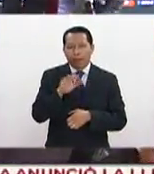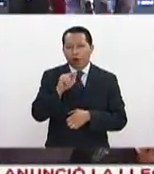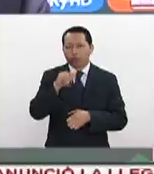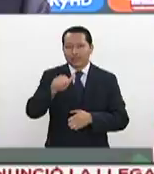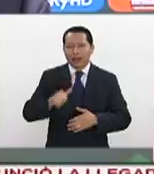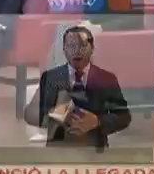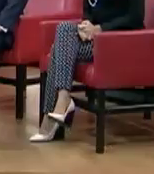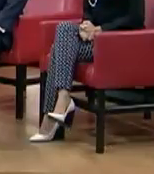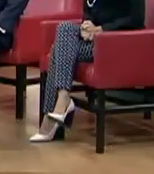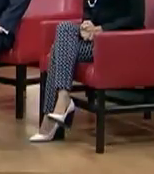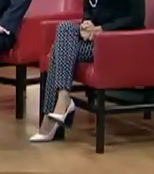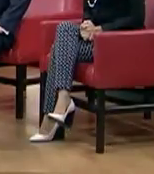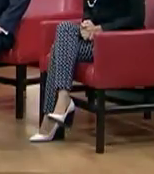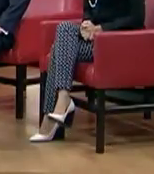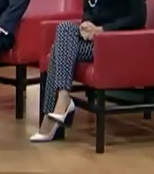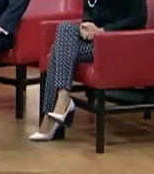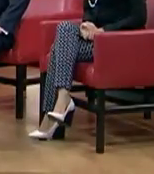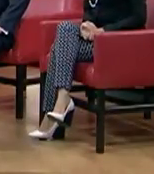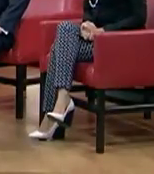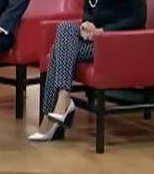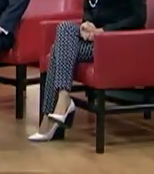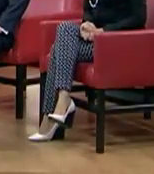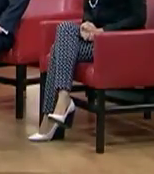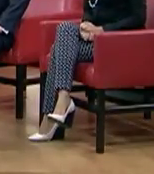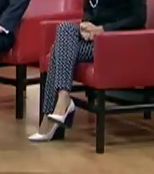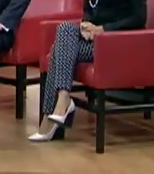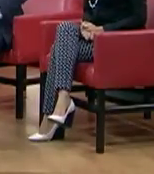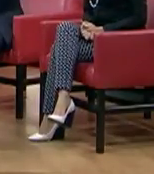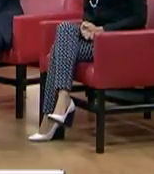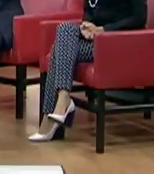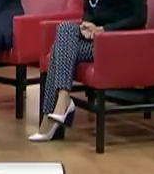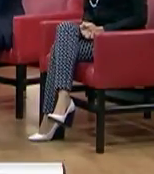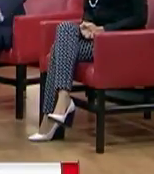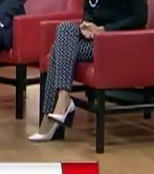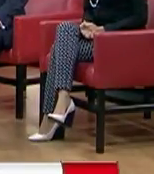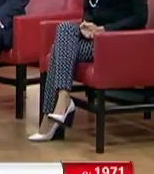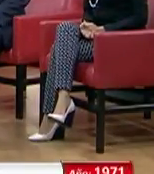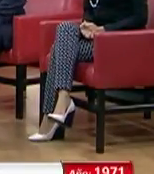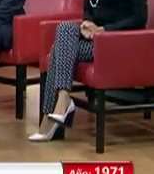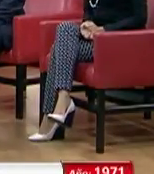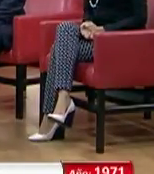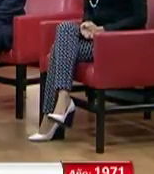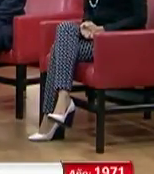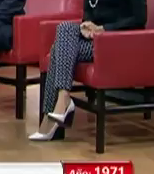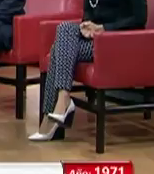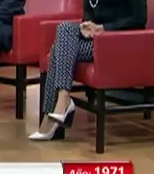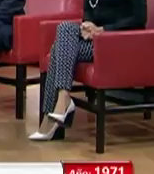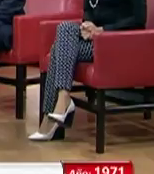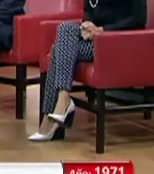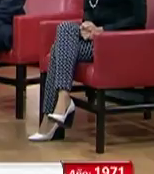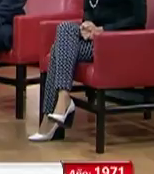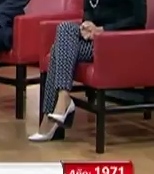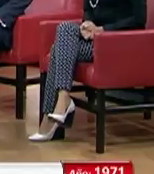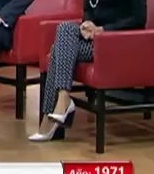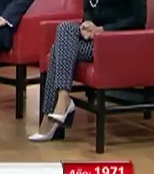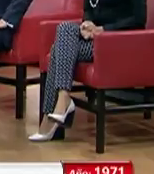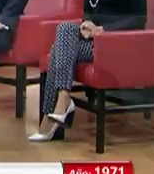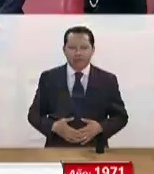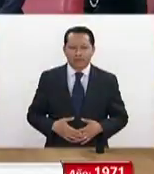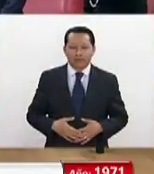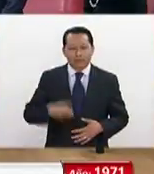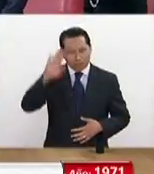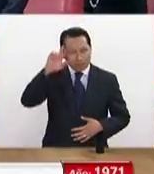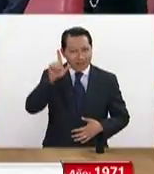Bosnia. Pasen un excelente fin de semana. Nos vemos el lunes con más información. Fue un placer informarles durante la semana. Así es, gracias a